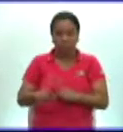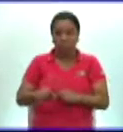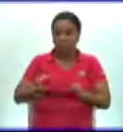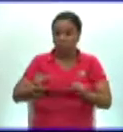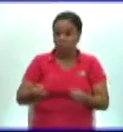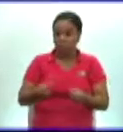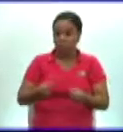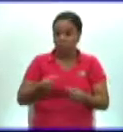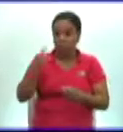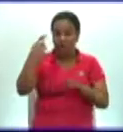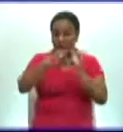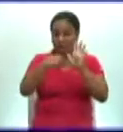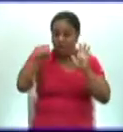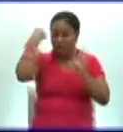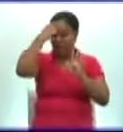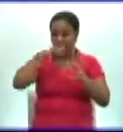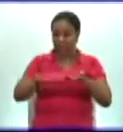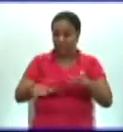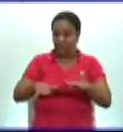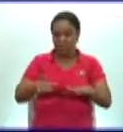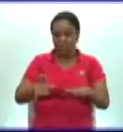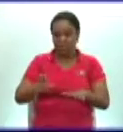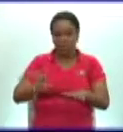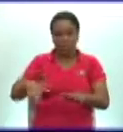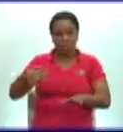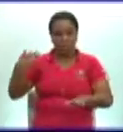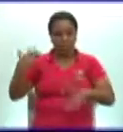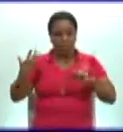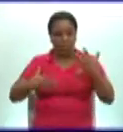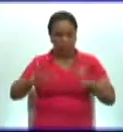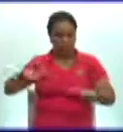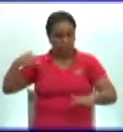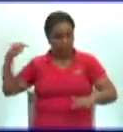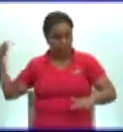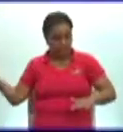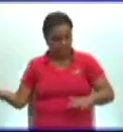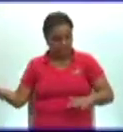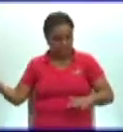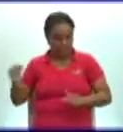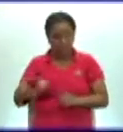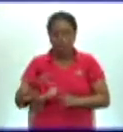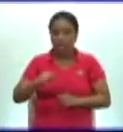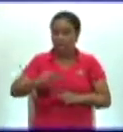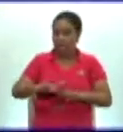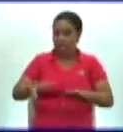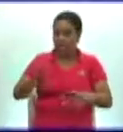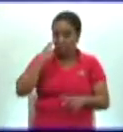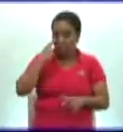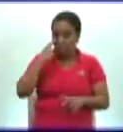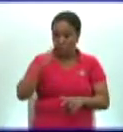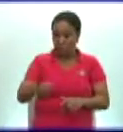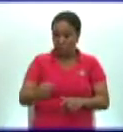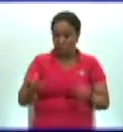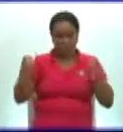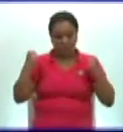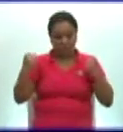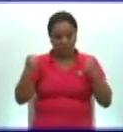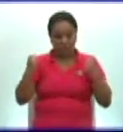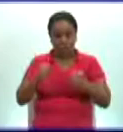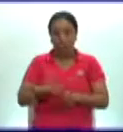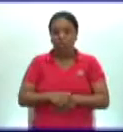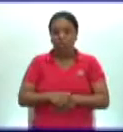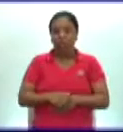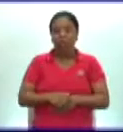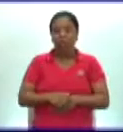son cierta acción externa, que en este caso conocemos ya que es la fuerza, que